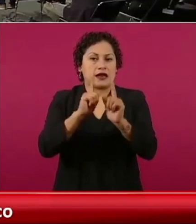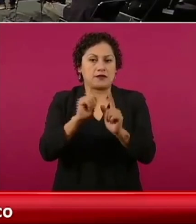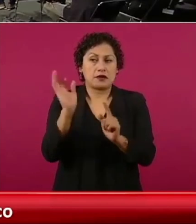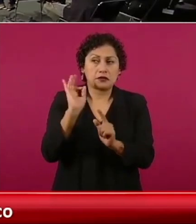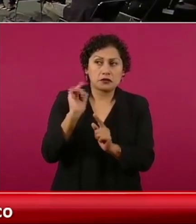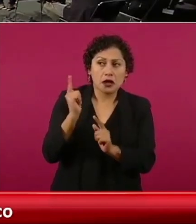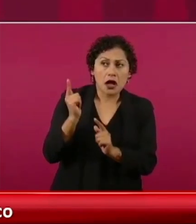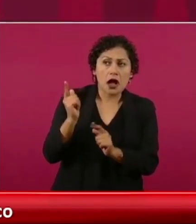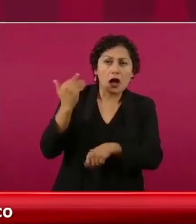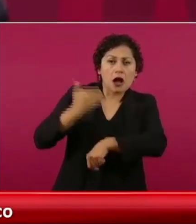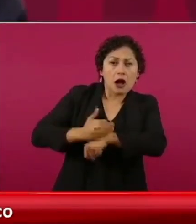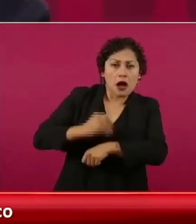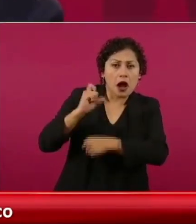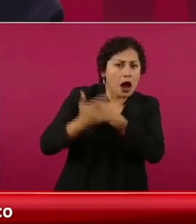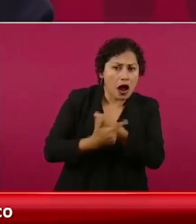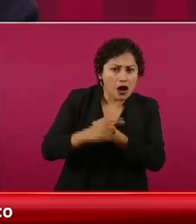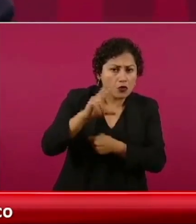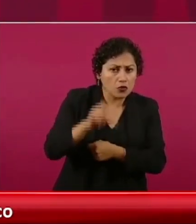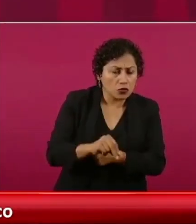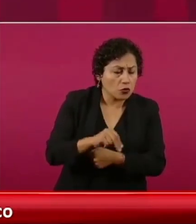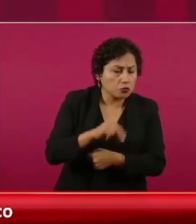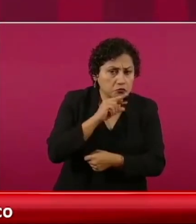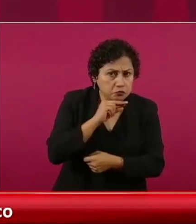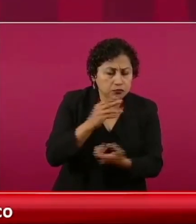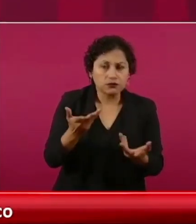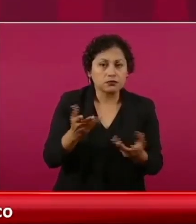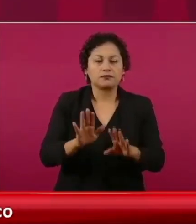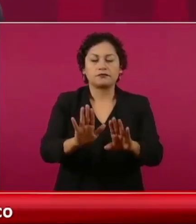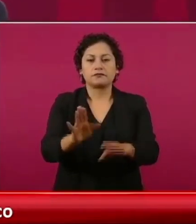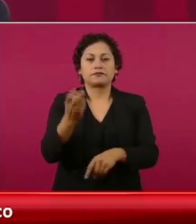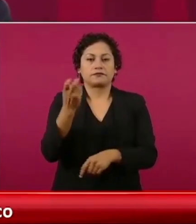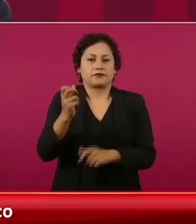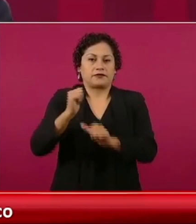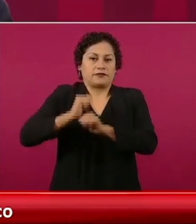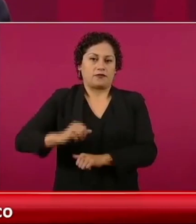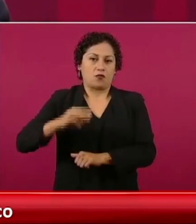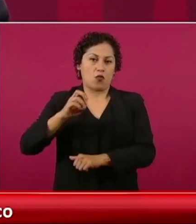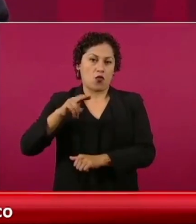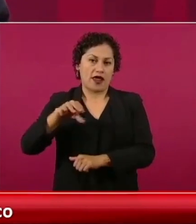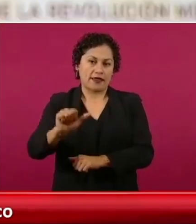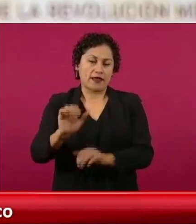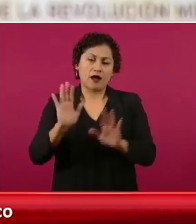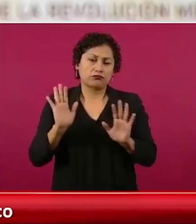corresponde a Morena. Yo nada más lo que sostengo es que no debe de haber tapados